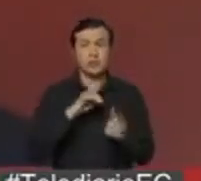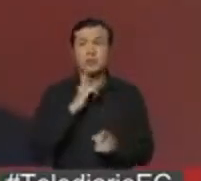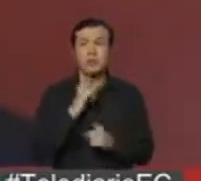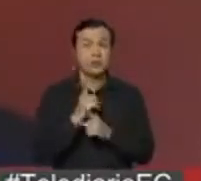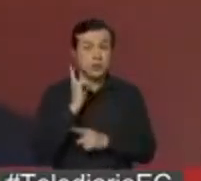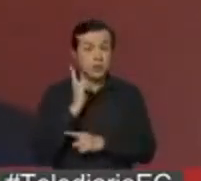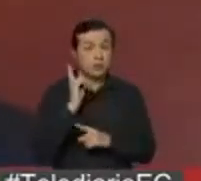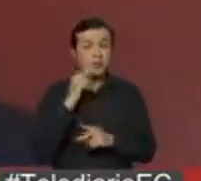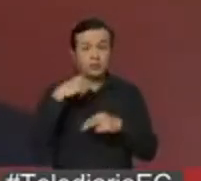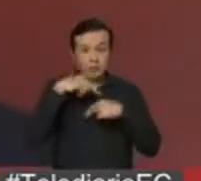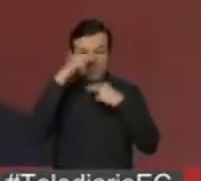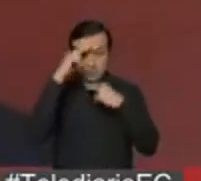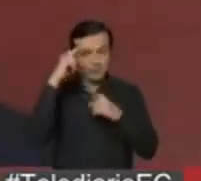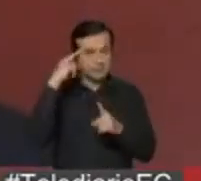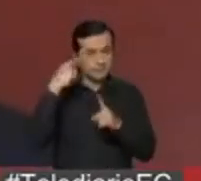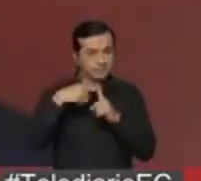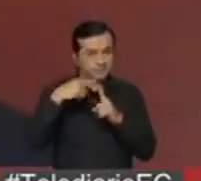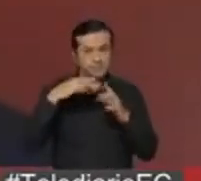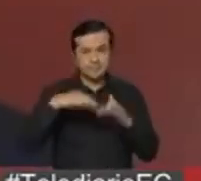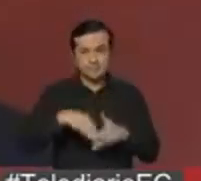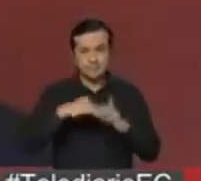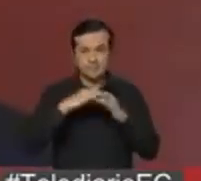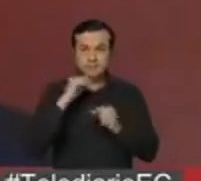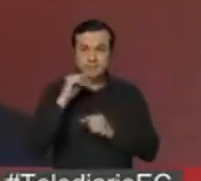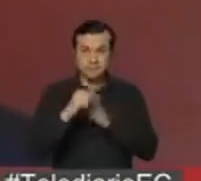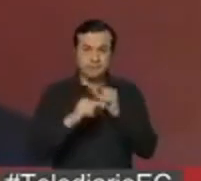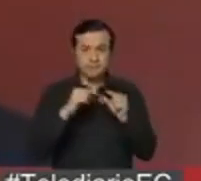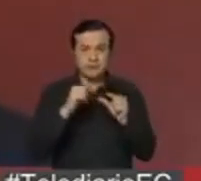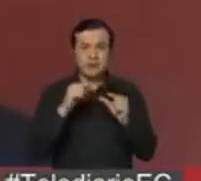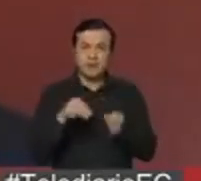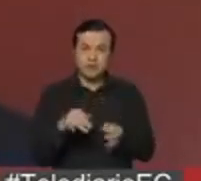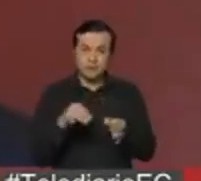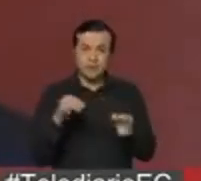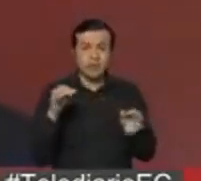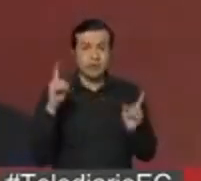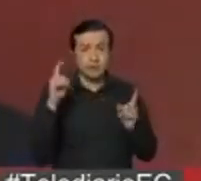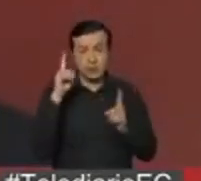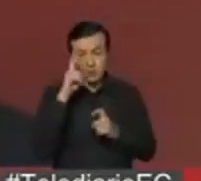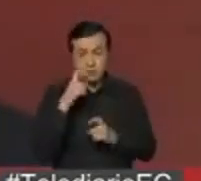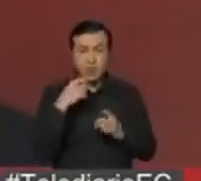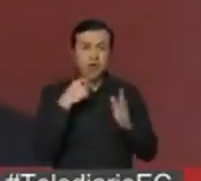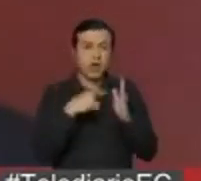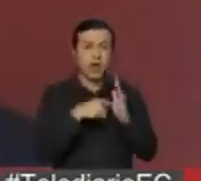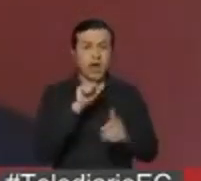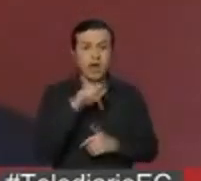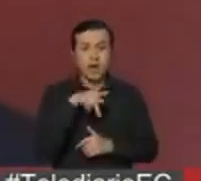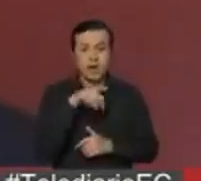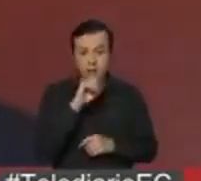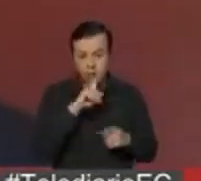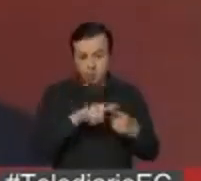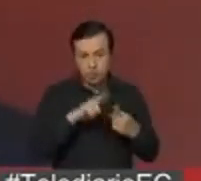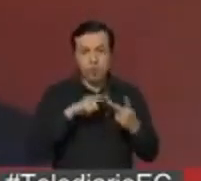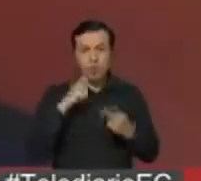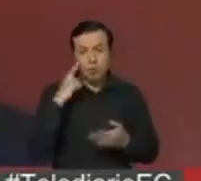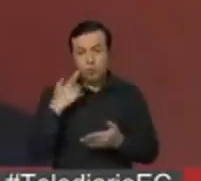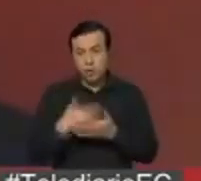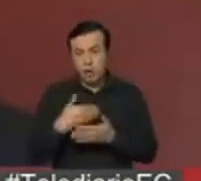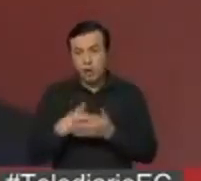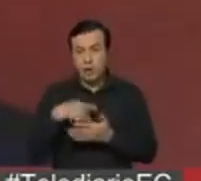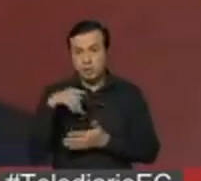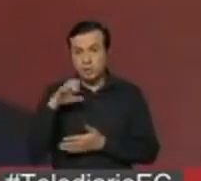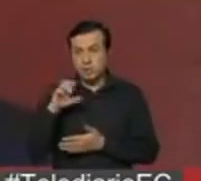una muy buena noticia. La reactivación es lenta, es difícil mientras existan las restricciones como el APO, por ejemplo, o las pruebas PCR